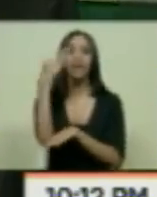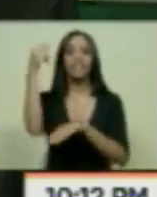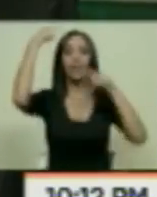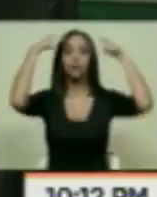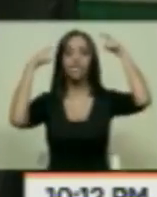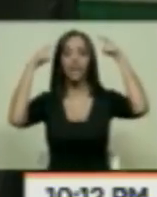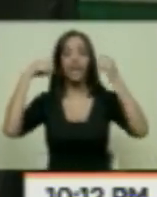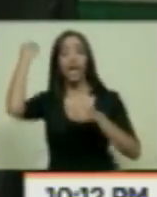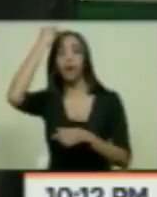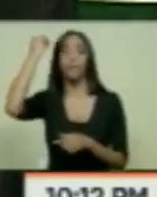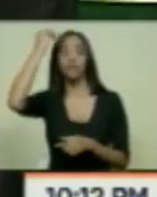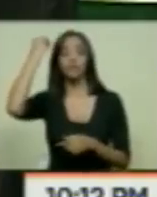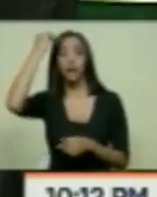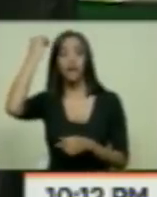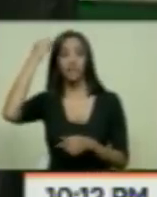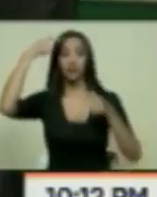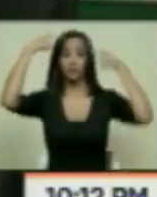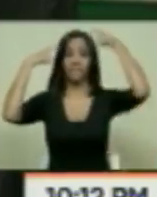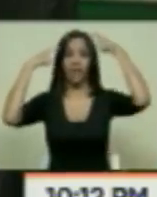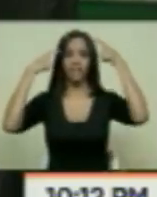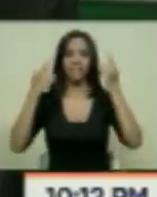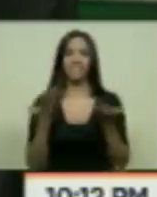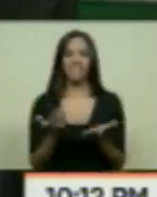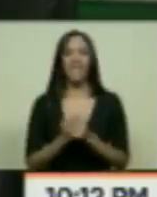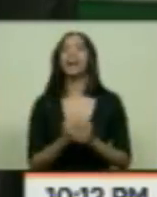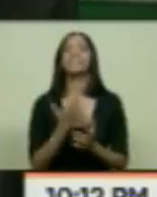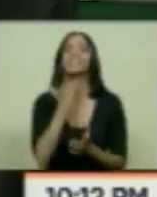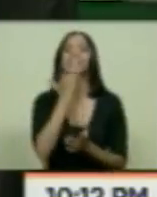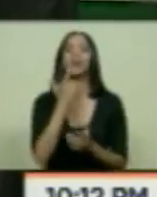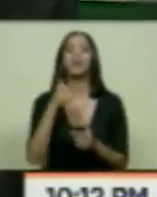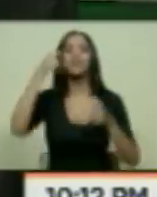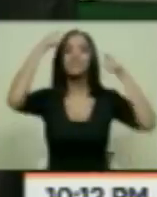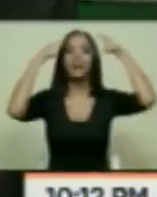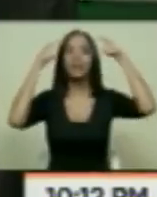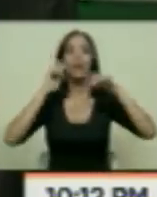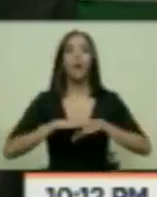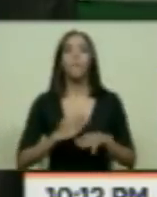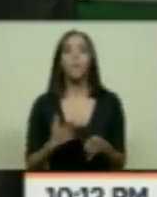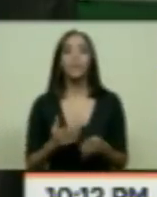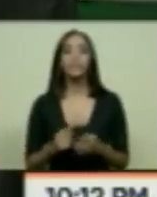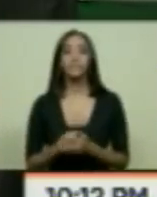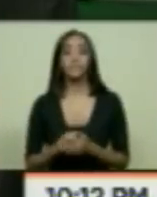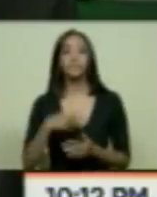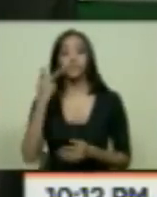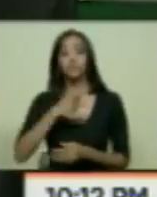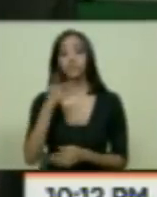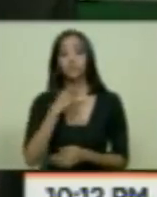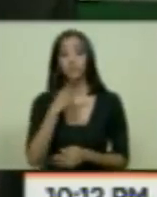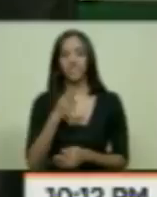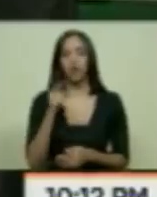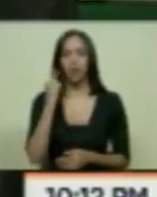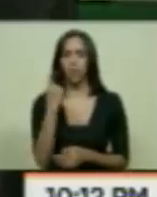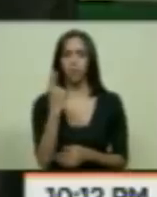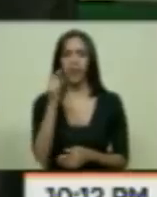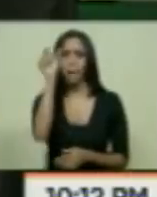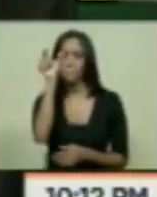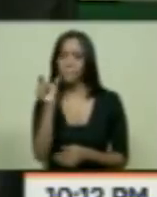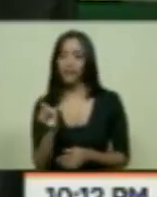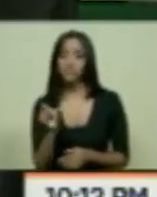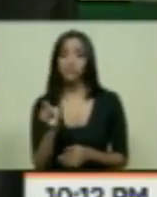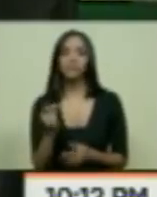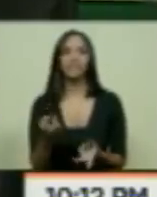el pensamiento de Hugo Chávez, la dignidad de Hugo Chávez, porque fue en el ámbito de la política uno de los personajes que asumió